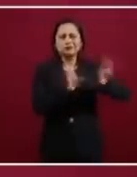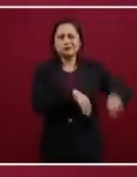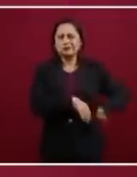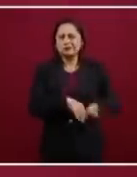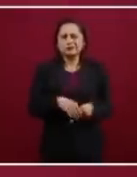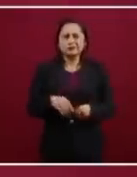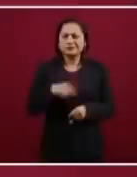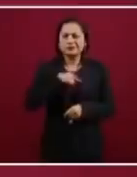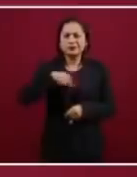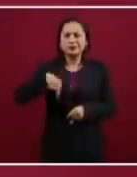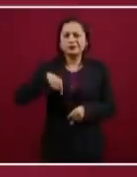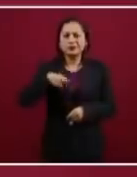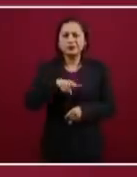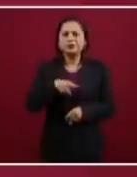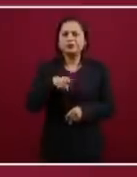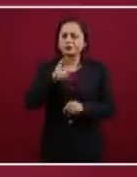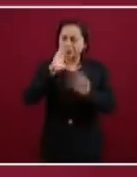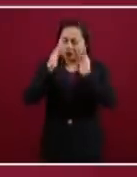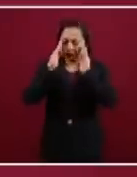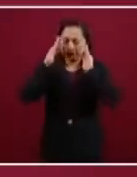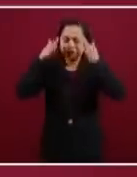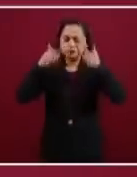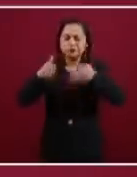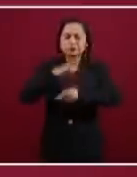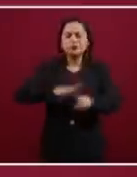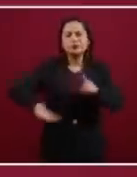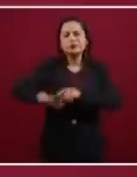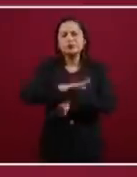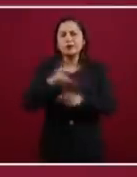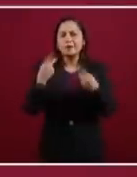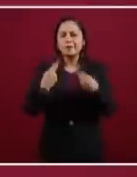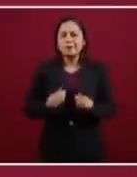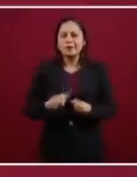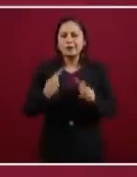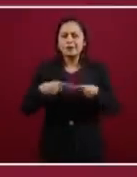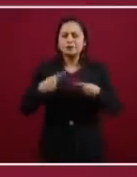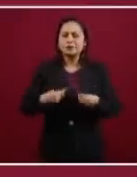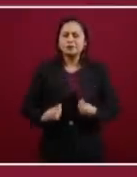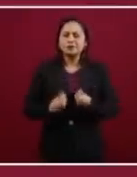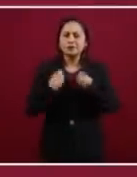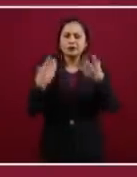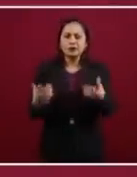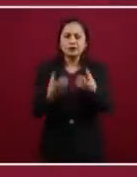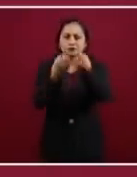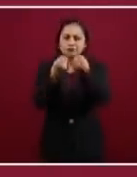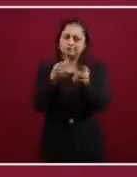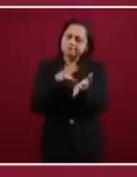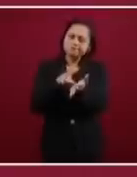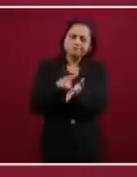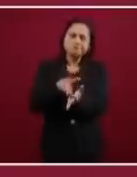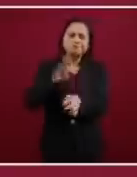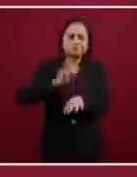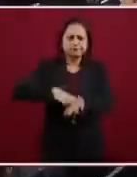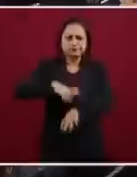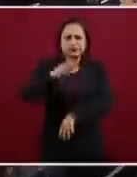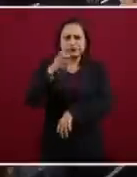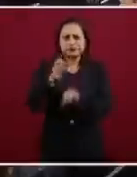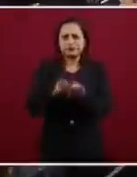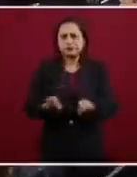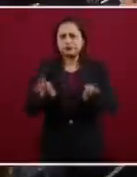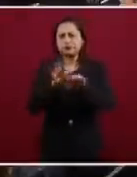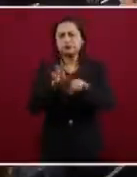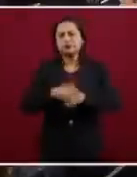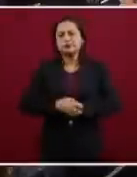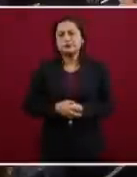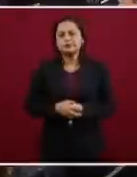garantizar la seguridad de los ciudadanos la vida de la gente eso es a ver como él